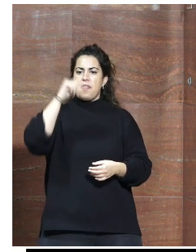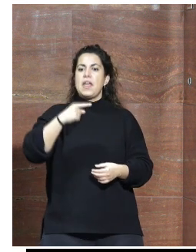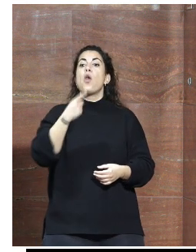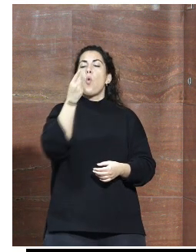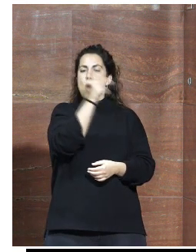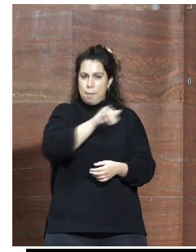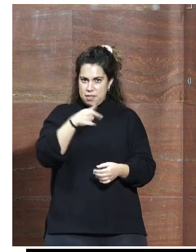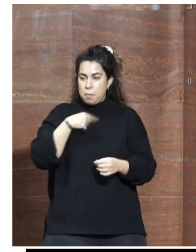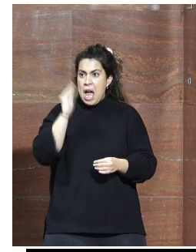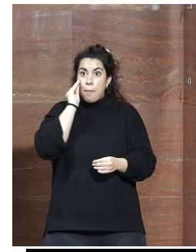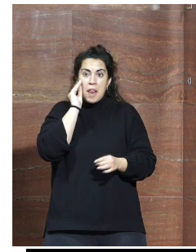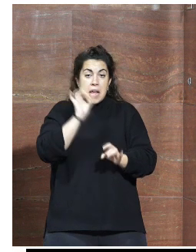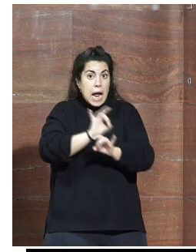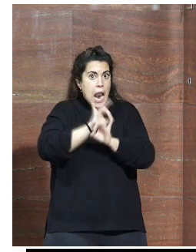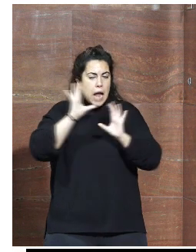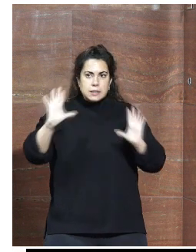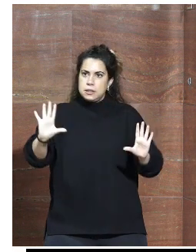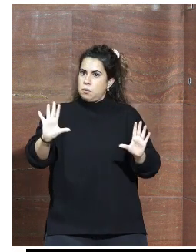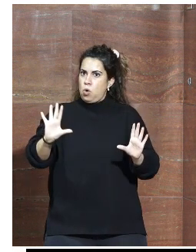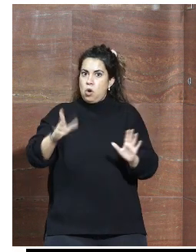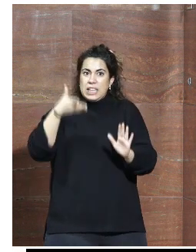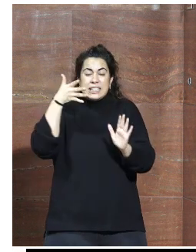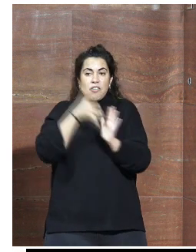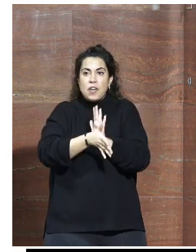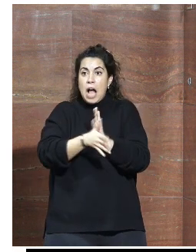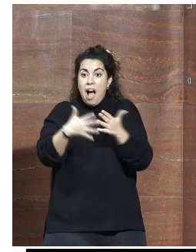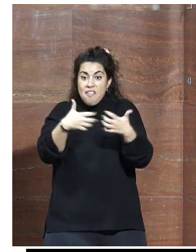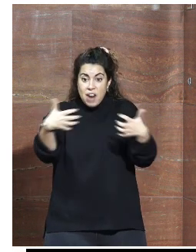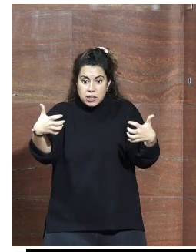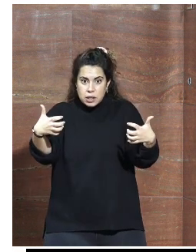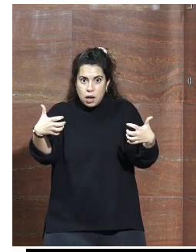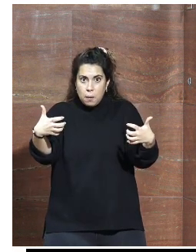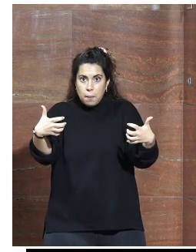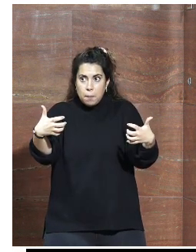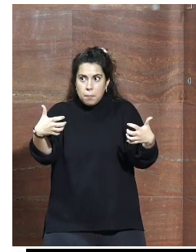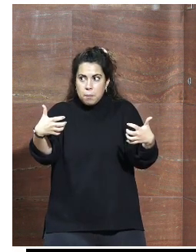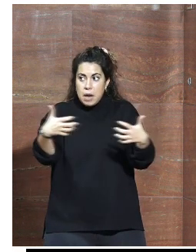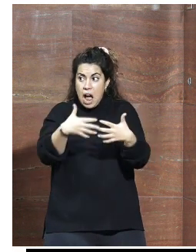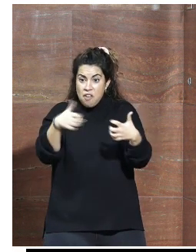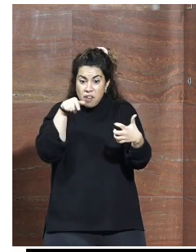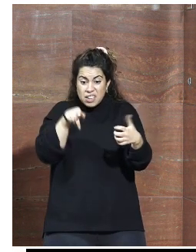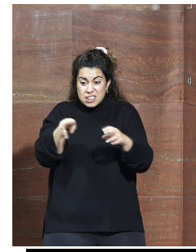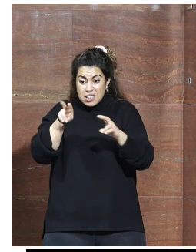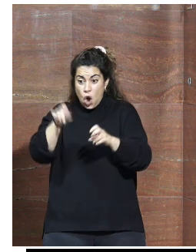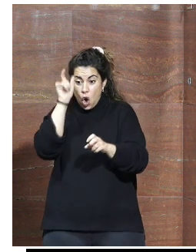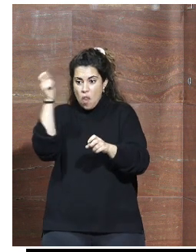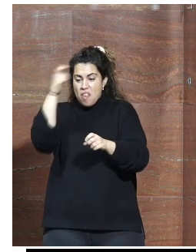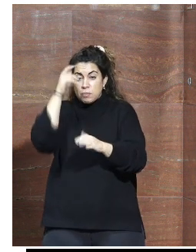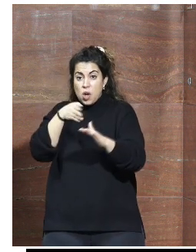claro, o sea, eso recoge completamente lo que es la accesibilidad cognitiva, ¿no?